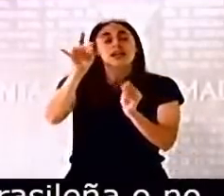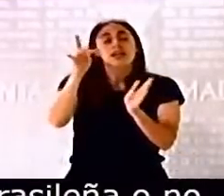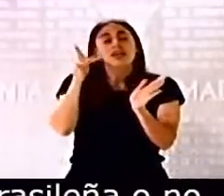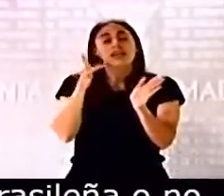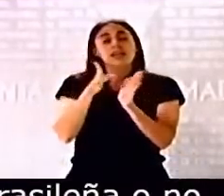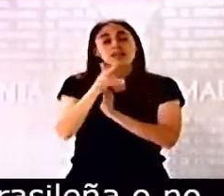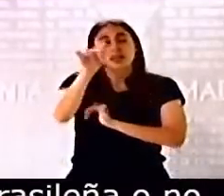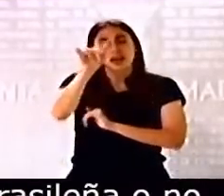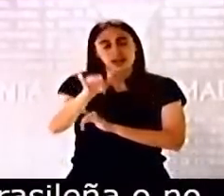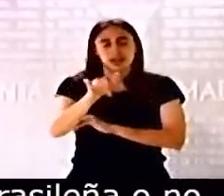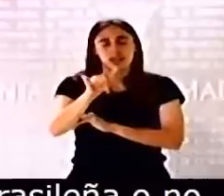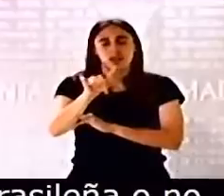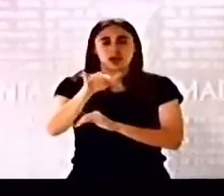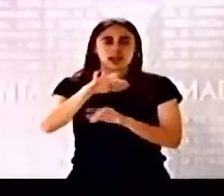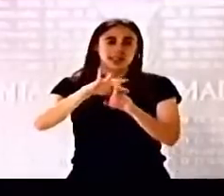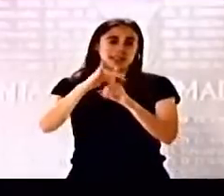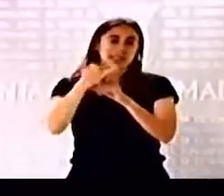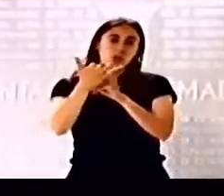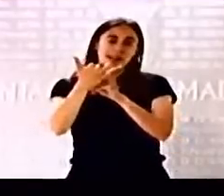hecho